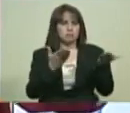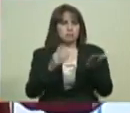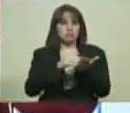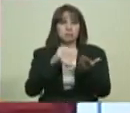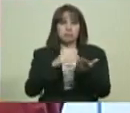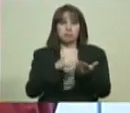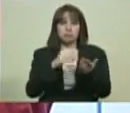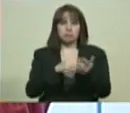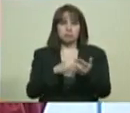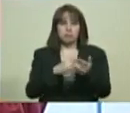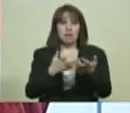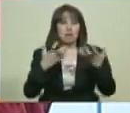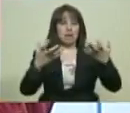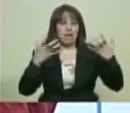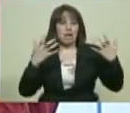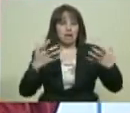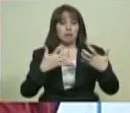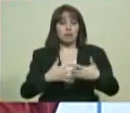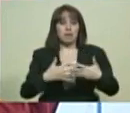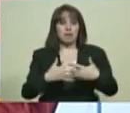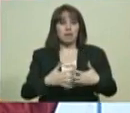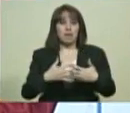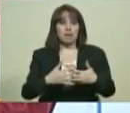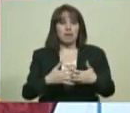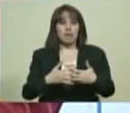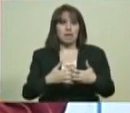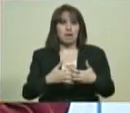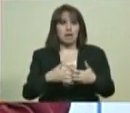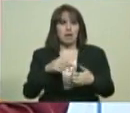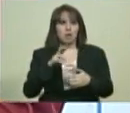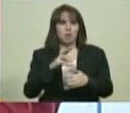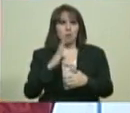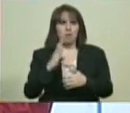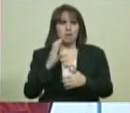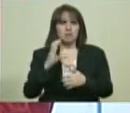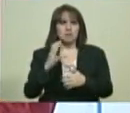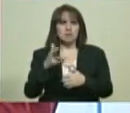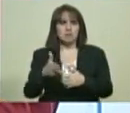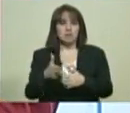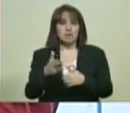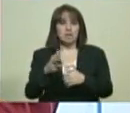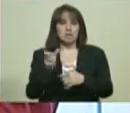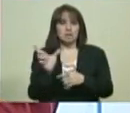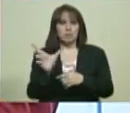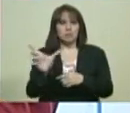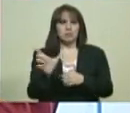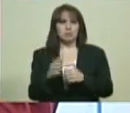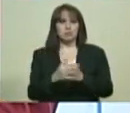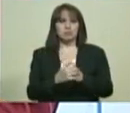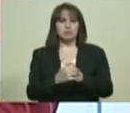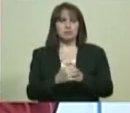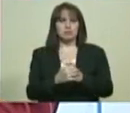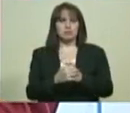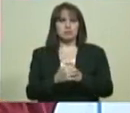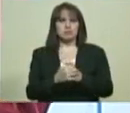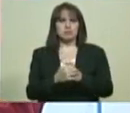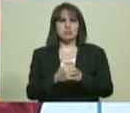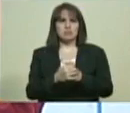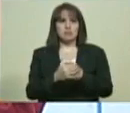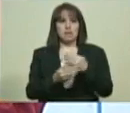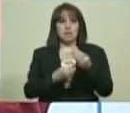gran maquinaria de la VCH, del Partido Socialista Unido de Venezuela, que ha